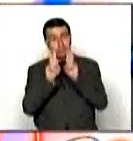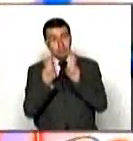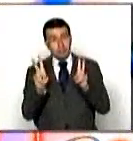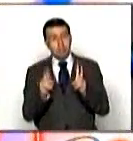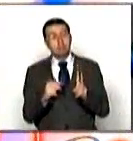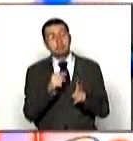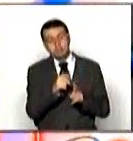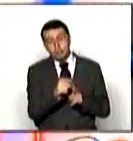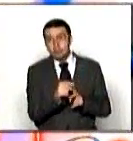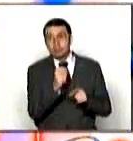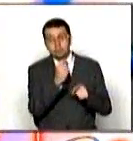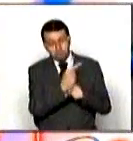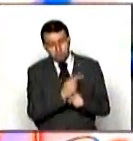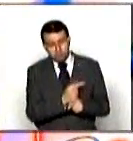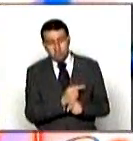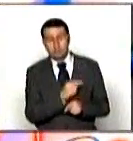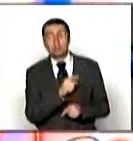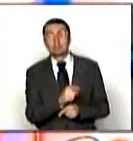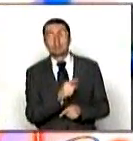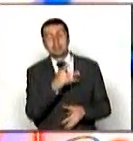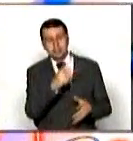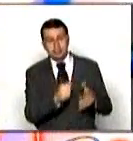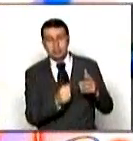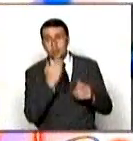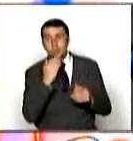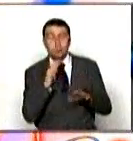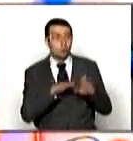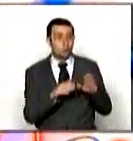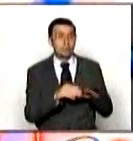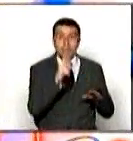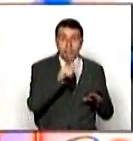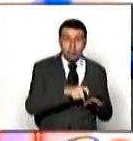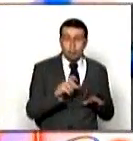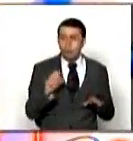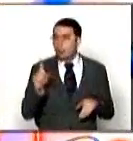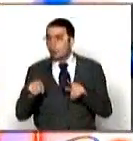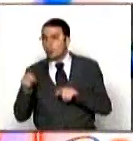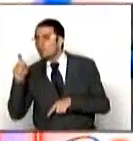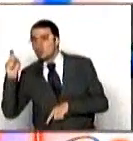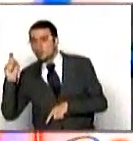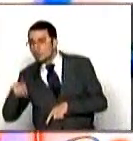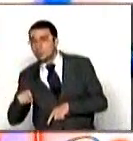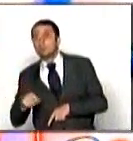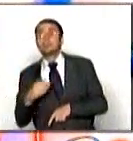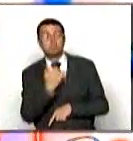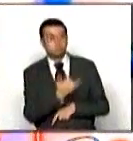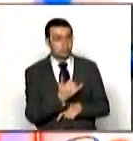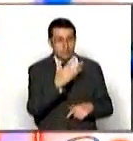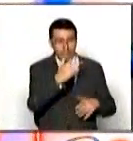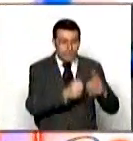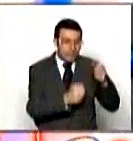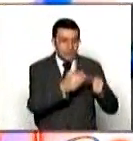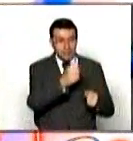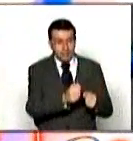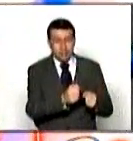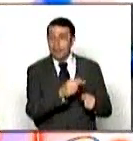pirámide nutricional, que es como las indicaciones de qué debemos y qué no debemos comer, a la leche de esa pirámide, porque la leche ya demostró que produce ciertos tipos de